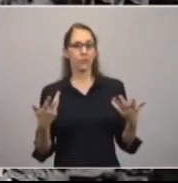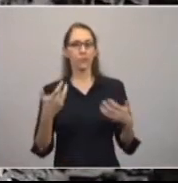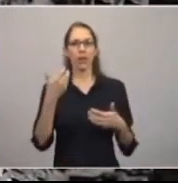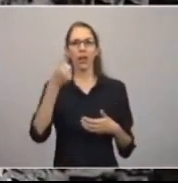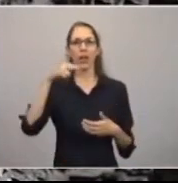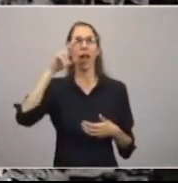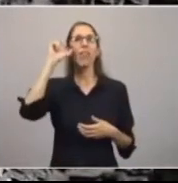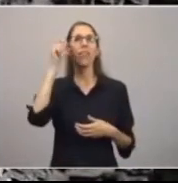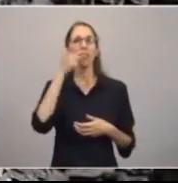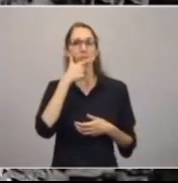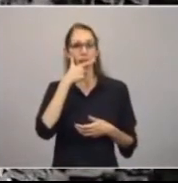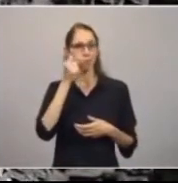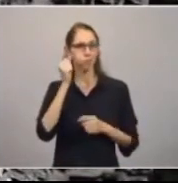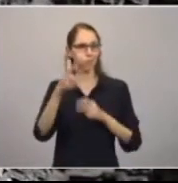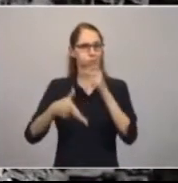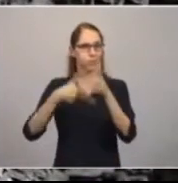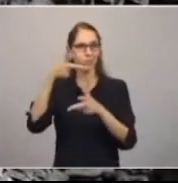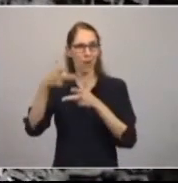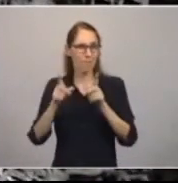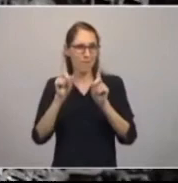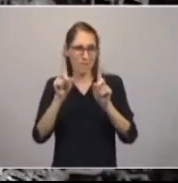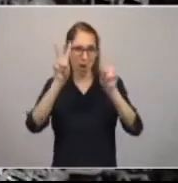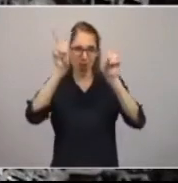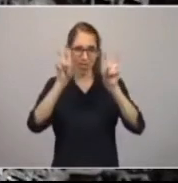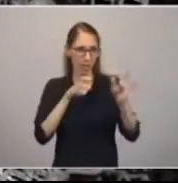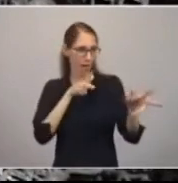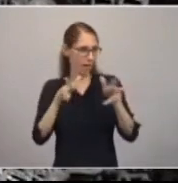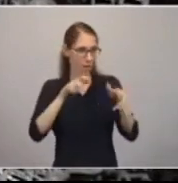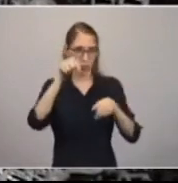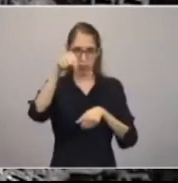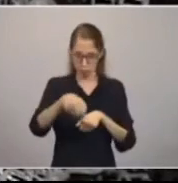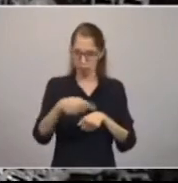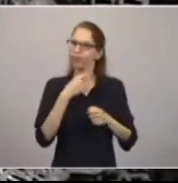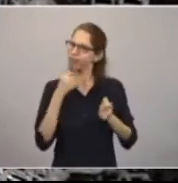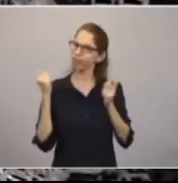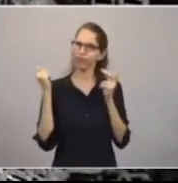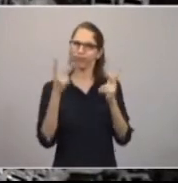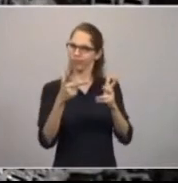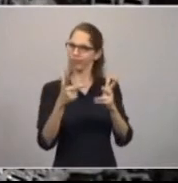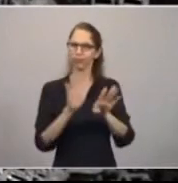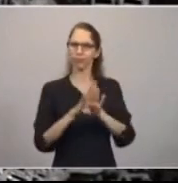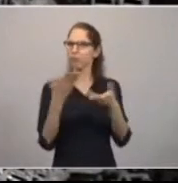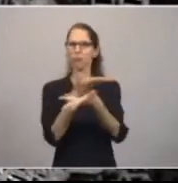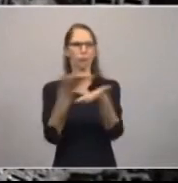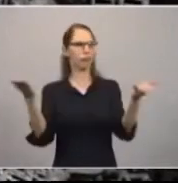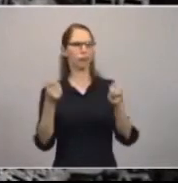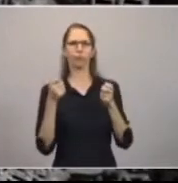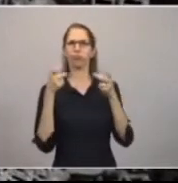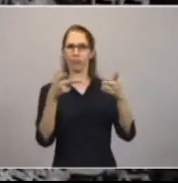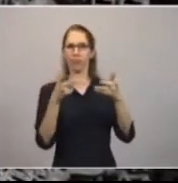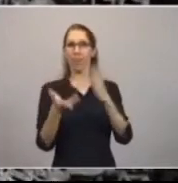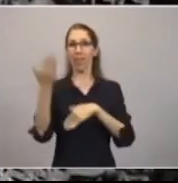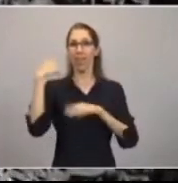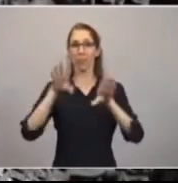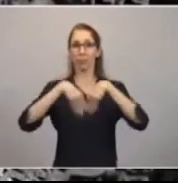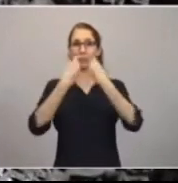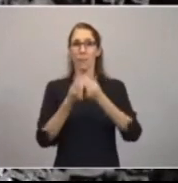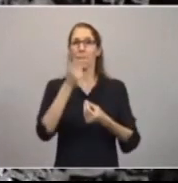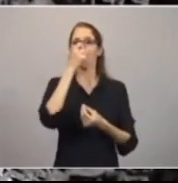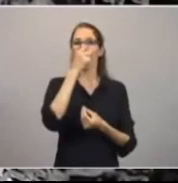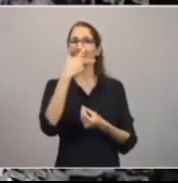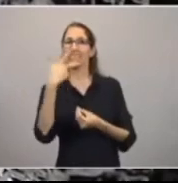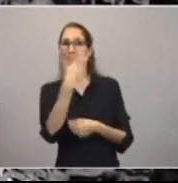Y ya Andrés se refirió a lo que estamos discutiendo hoy, porque, y lo quiero decir porque es público, había 23